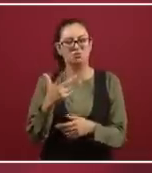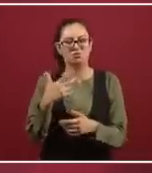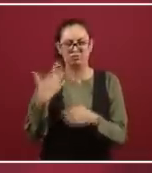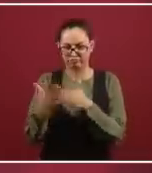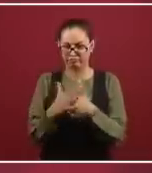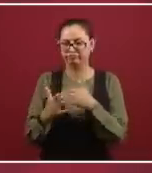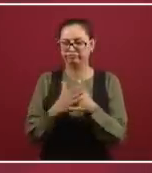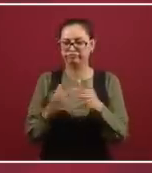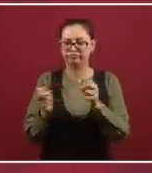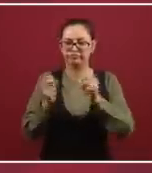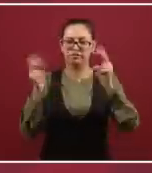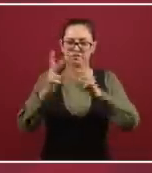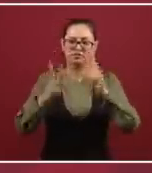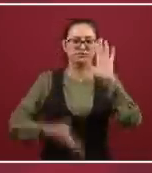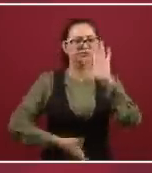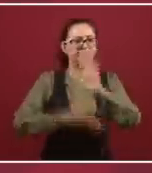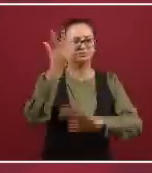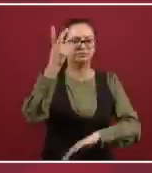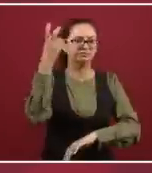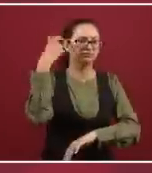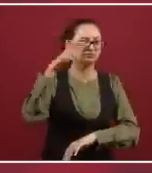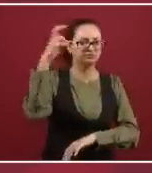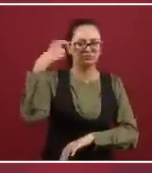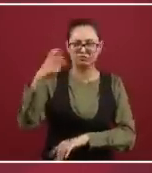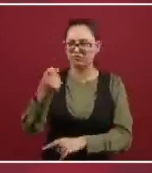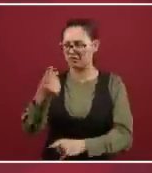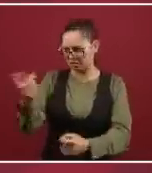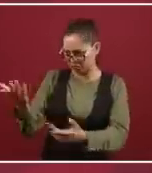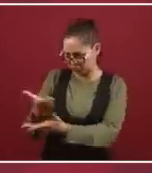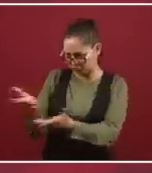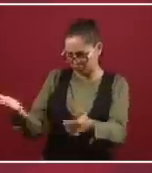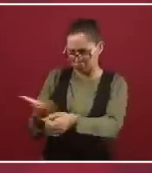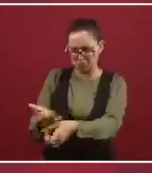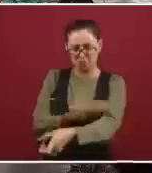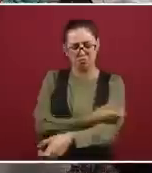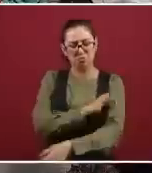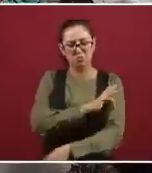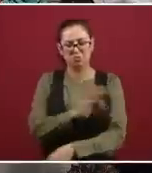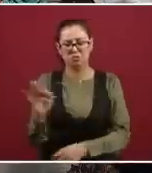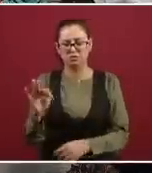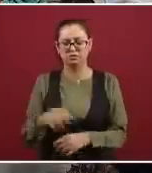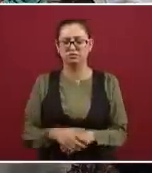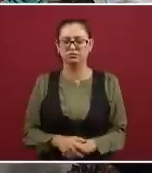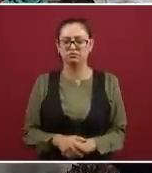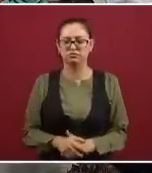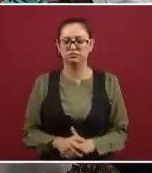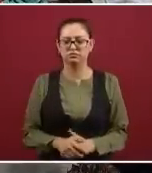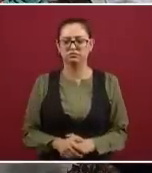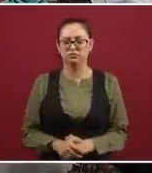viendo porque vamos a la gira, nos acompañan compañeras y compañeros ustedes. A ver.